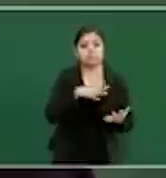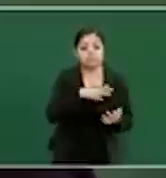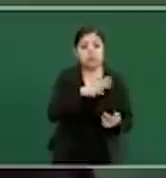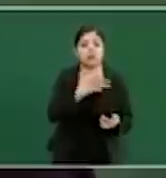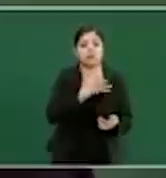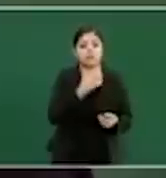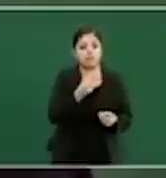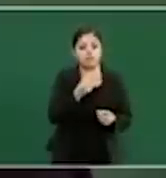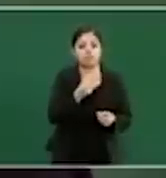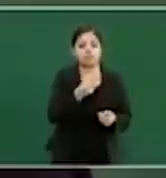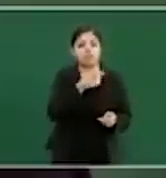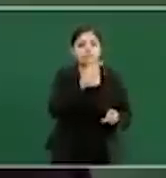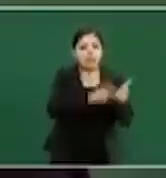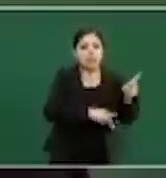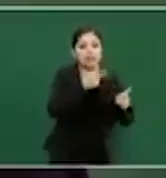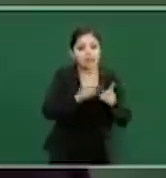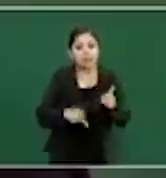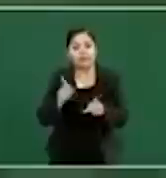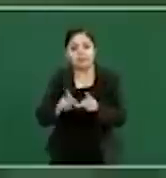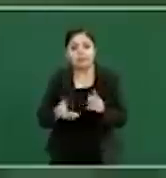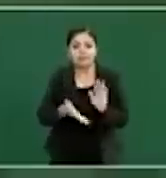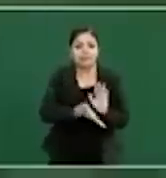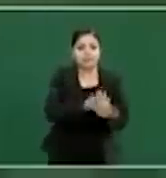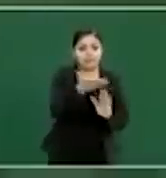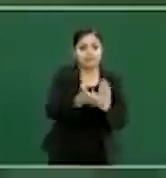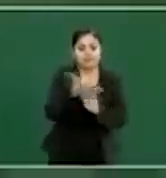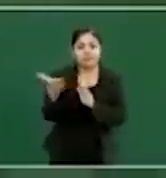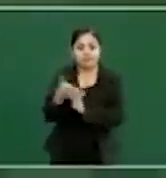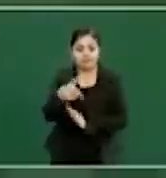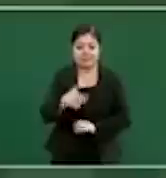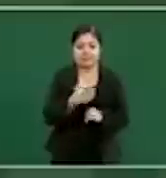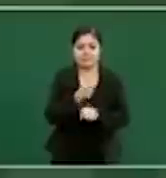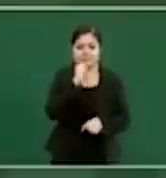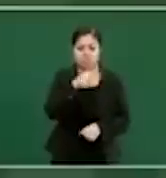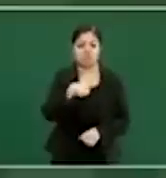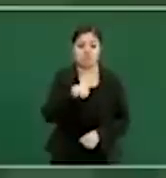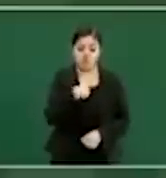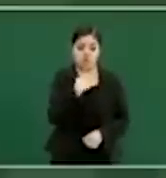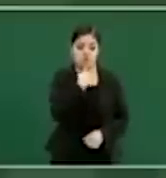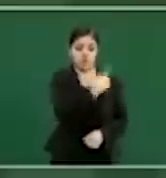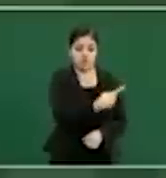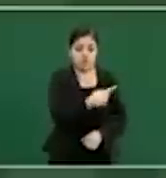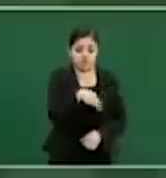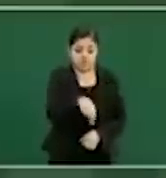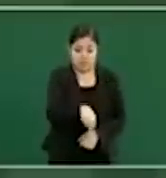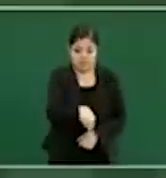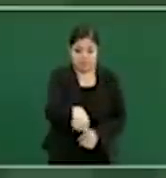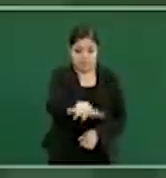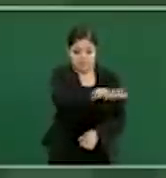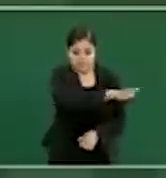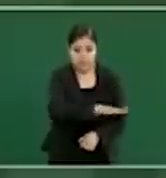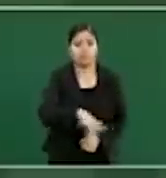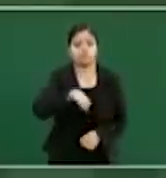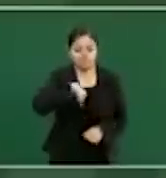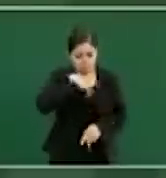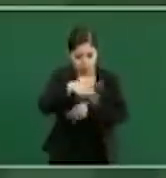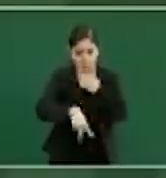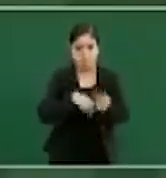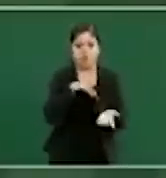obras de infraestructura que requiere Jalisco. Yo le digo a los ciudadanos de Jalisco que vamos a